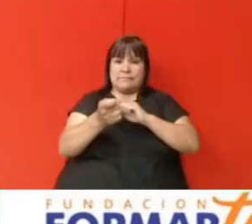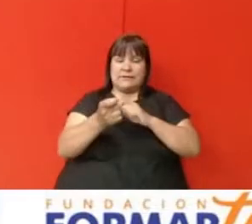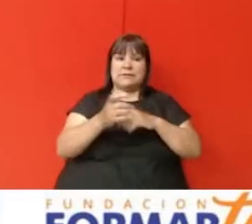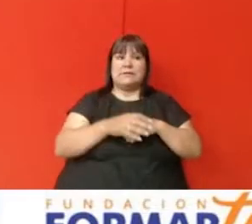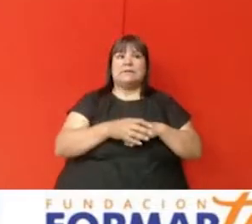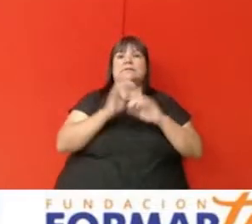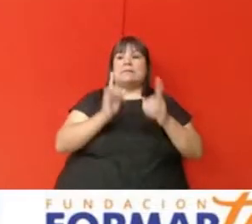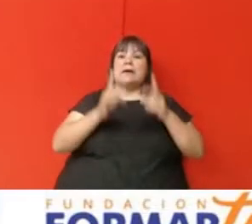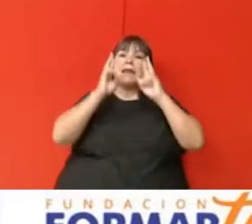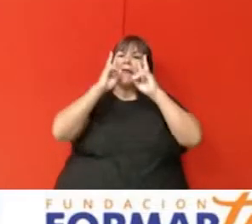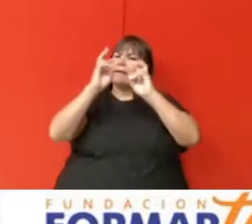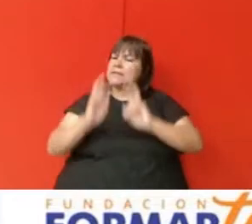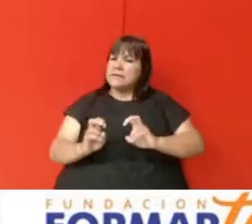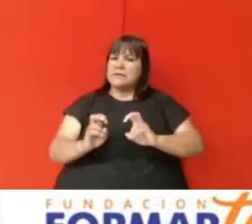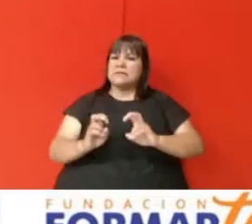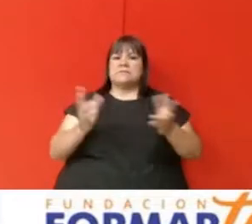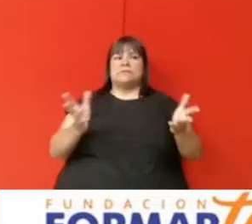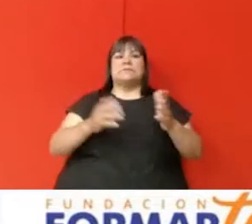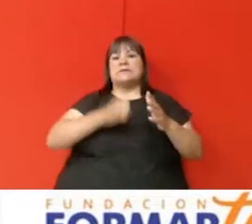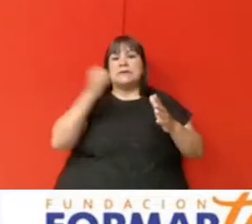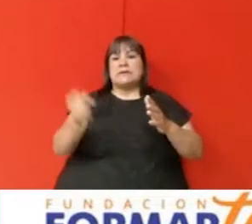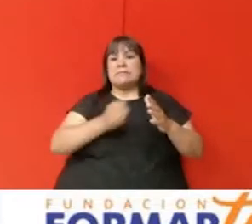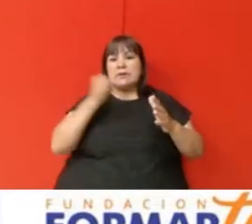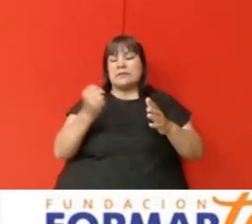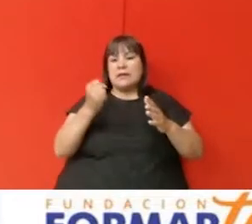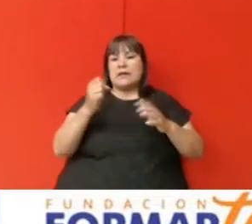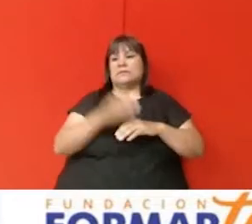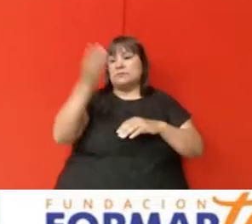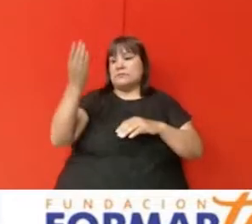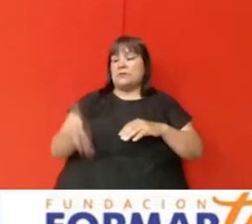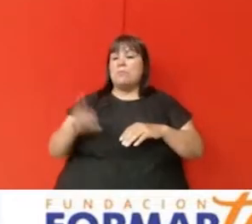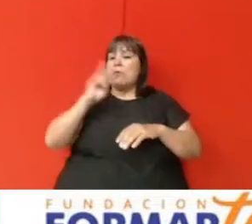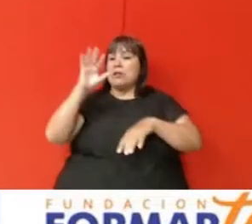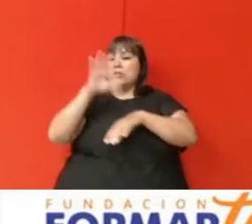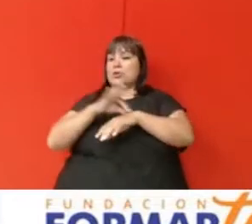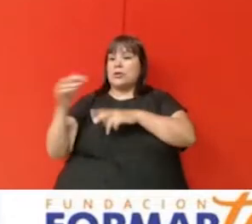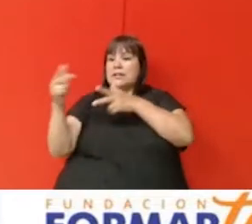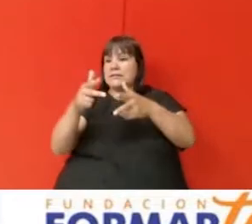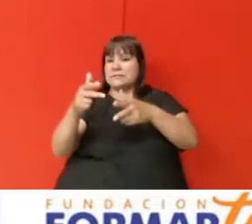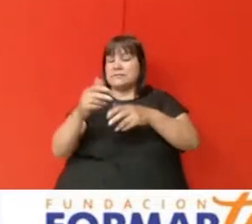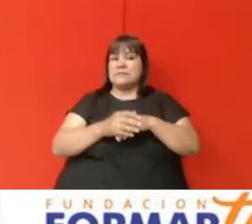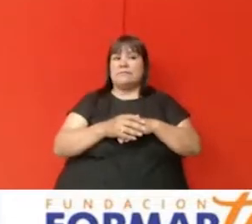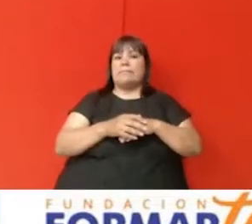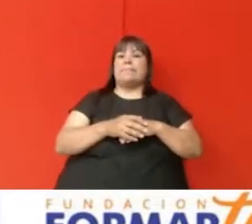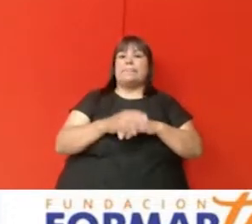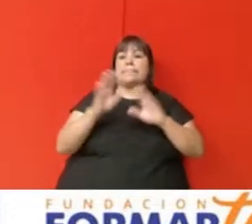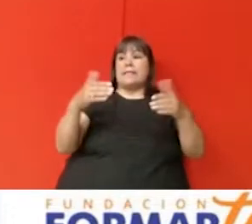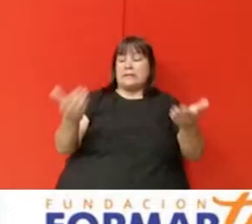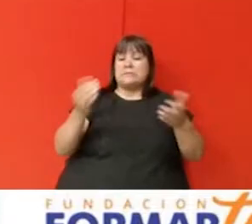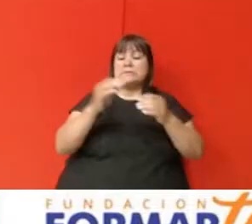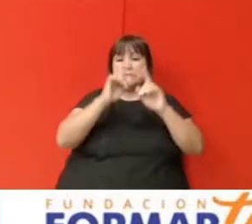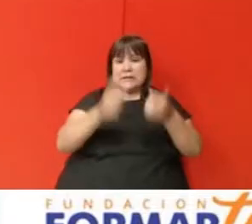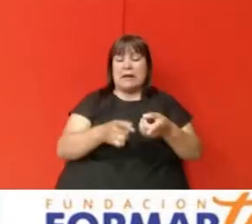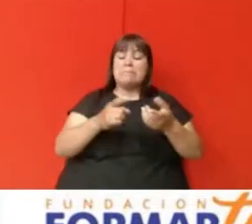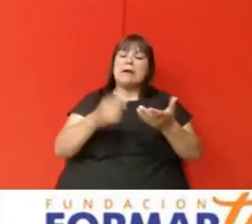la investigación, lo que decía la doctora recién, no existe investigación. Estuve haciendo una revisión al respecto para